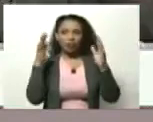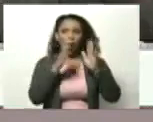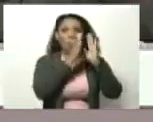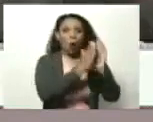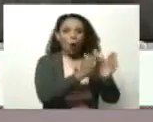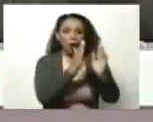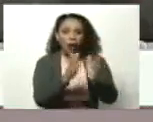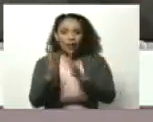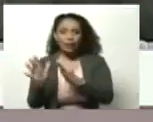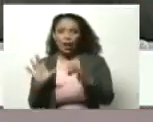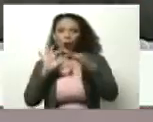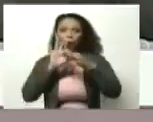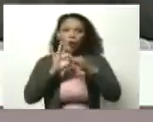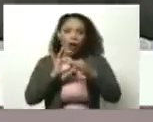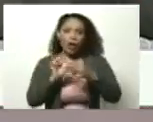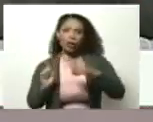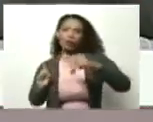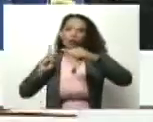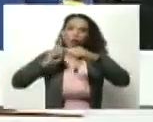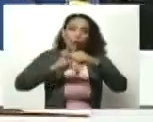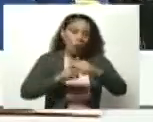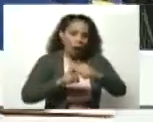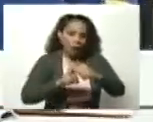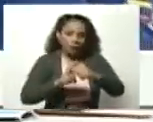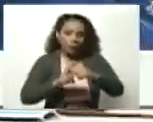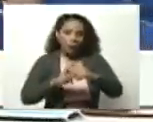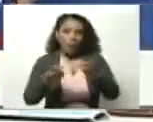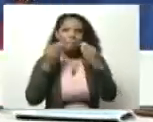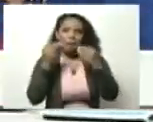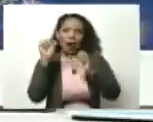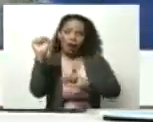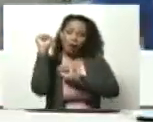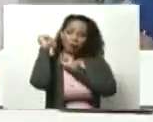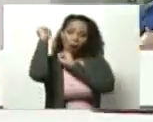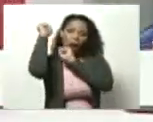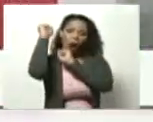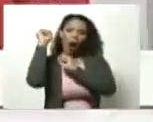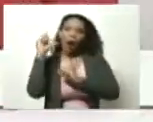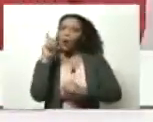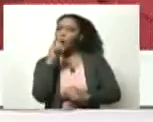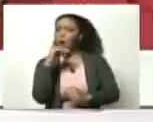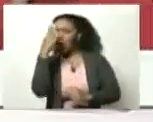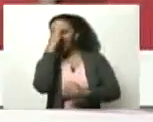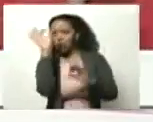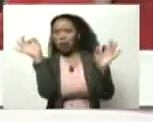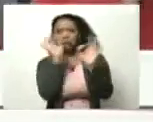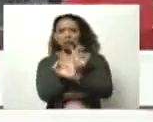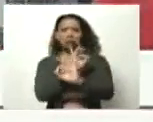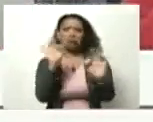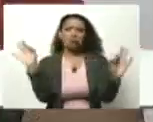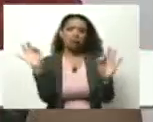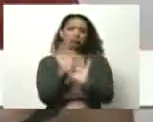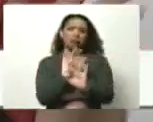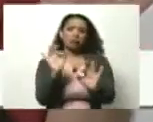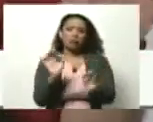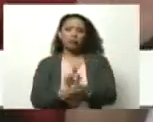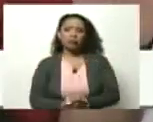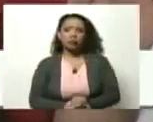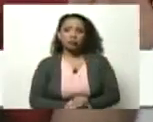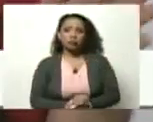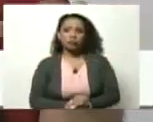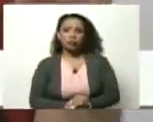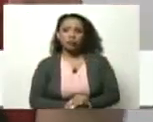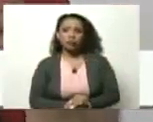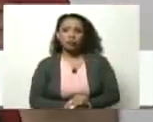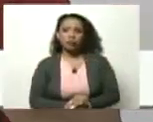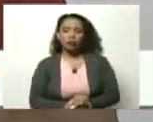Organizar, unir, sumar, para triunfar. No tenemos dudas de eso. Allá aquellos que